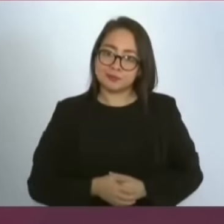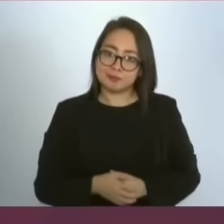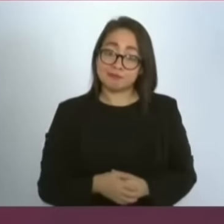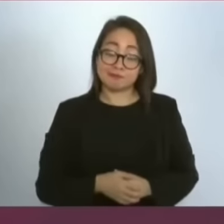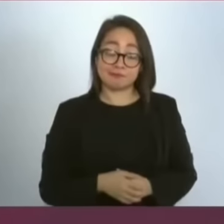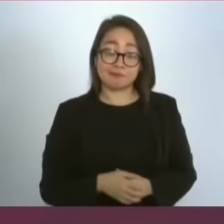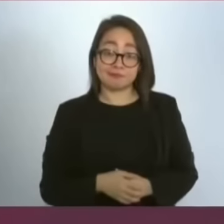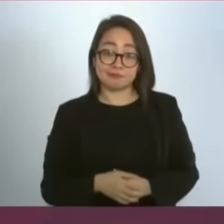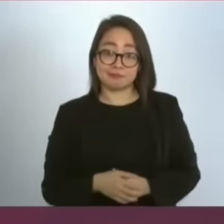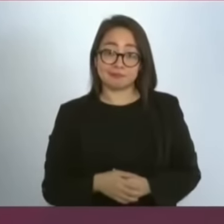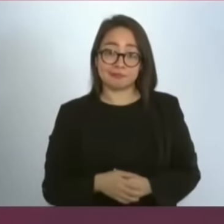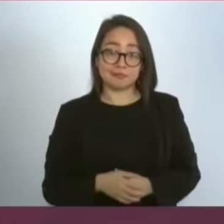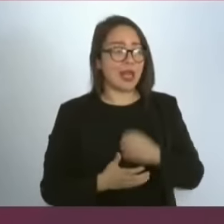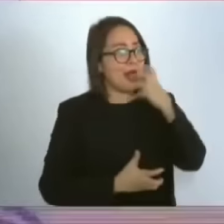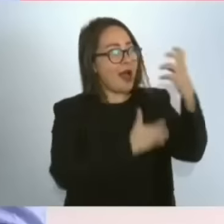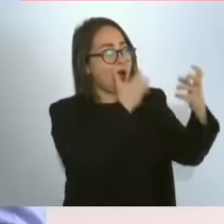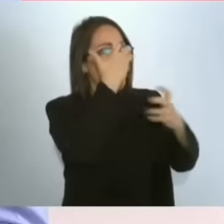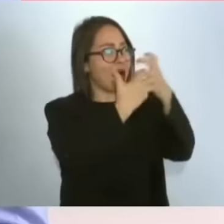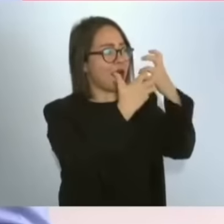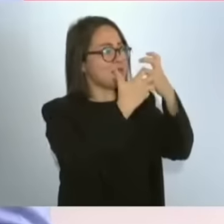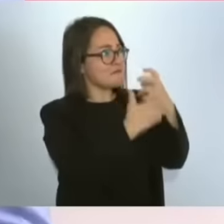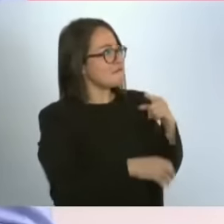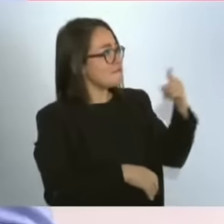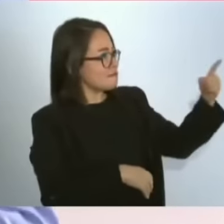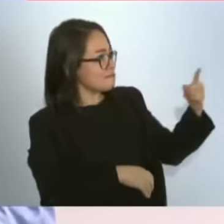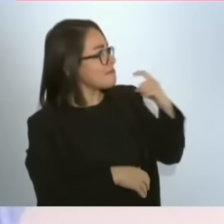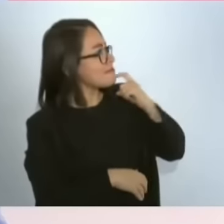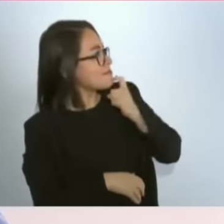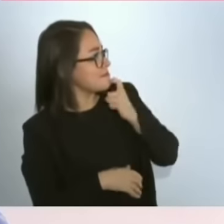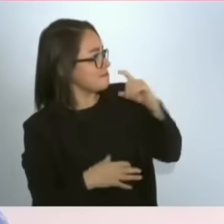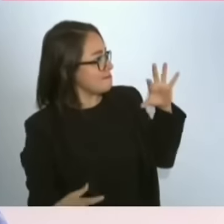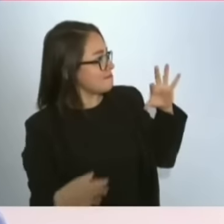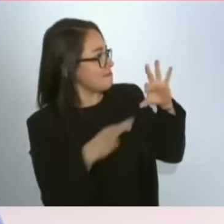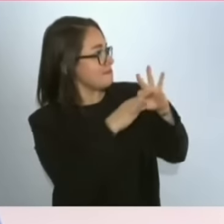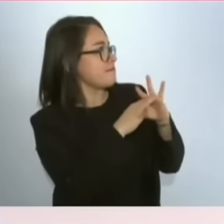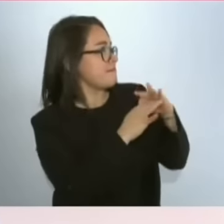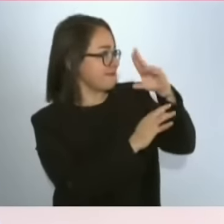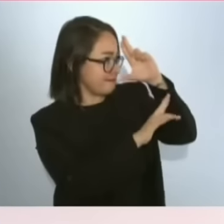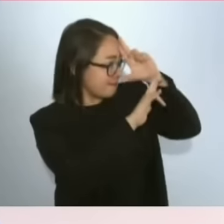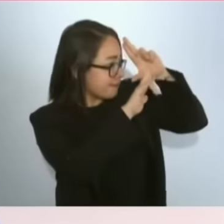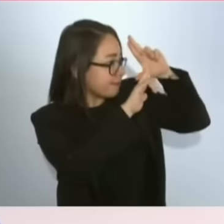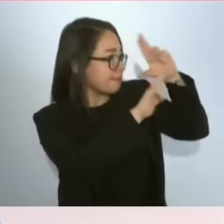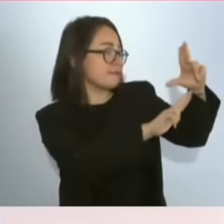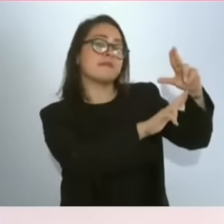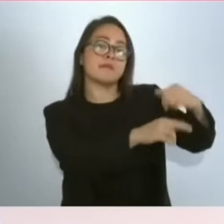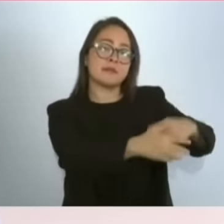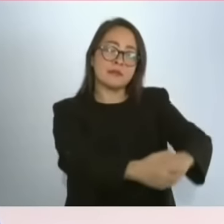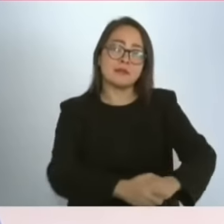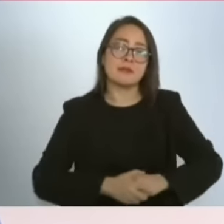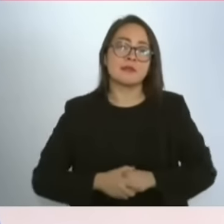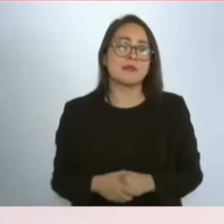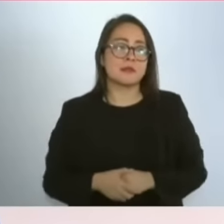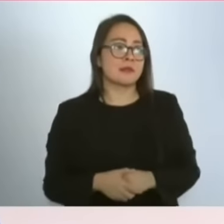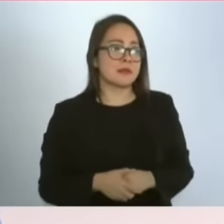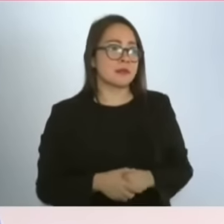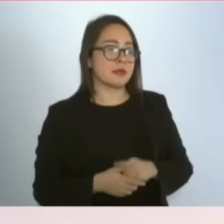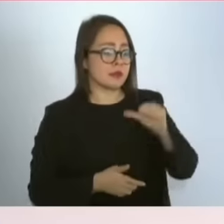esto es lo que es un honor y tanto.